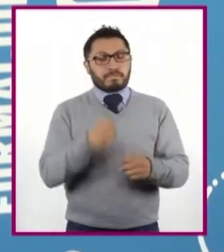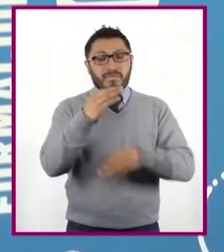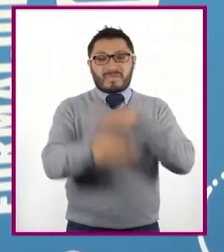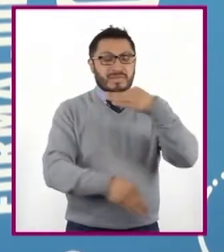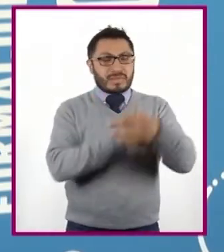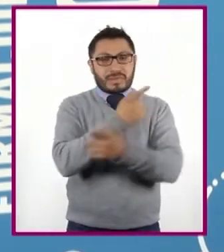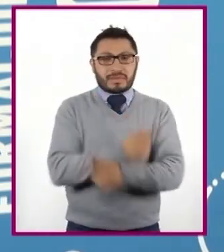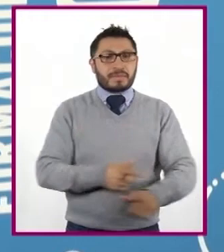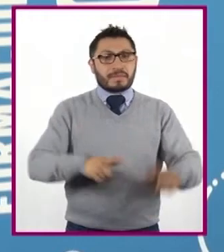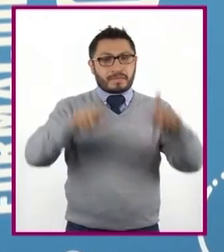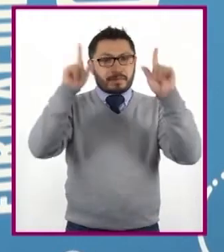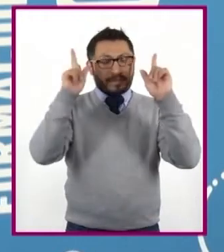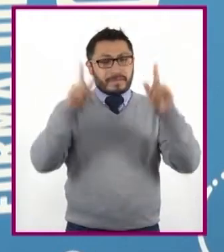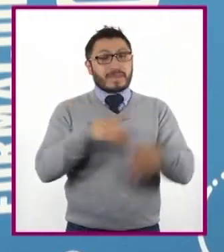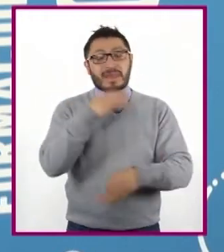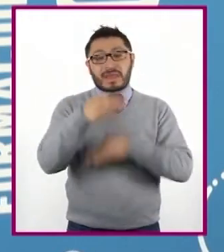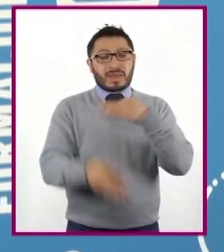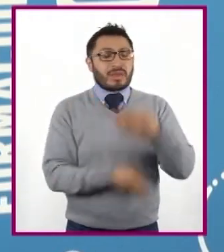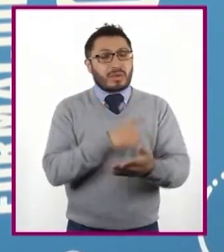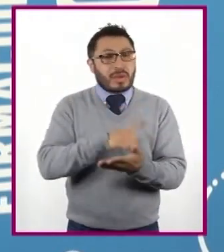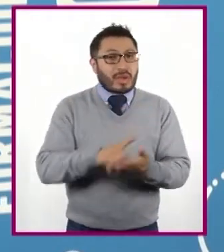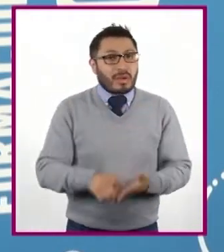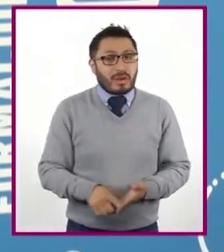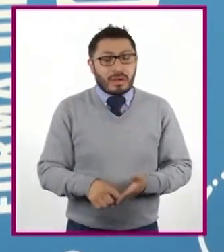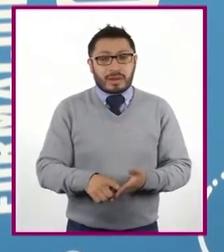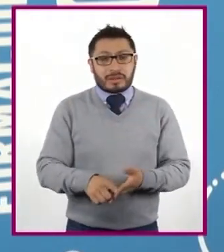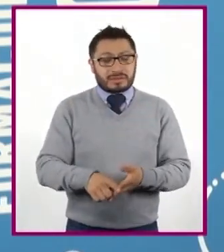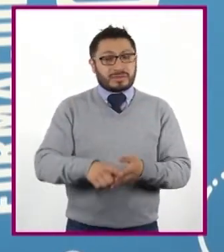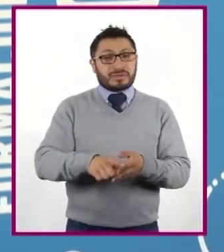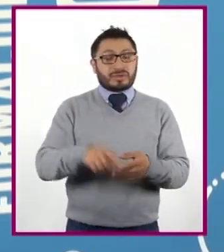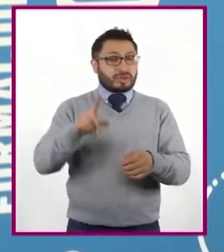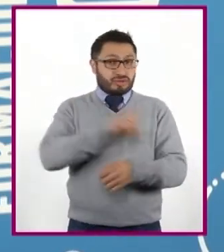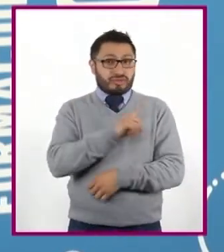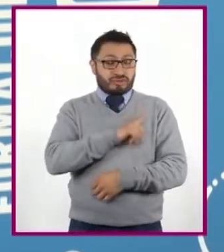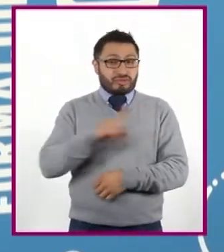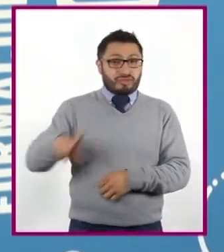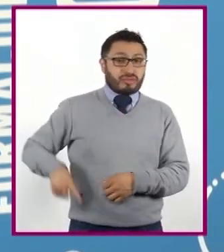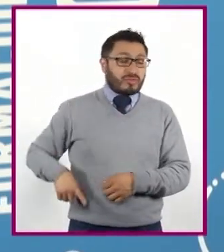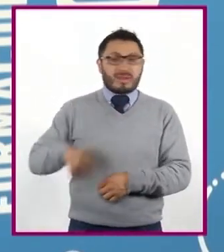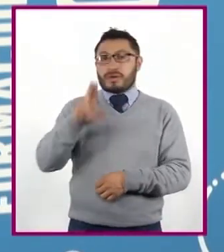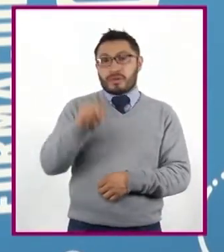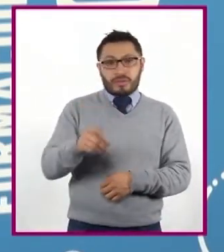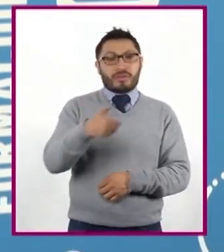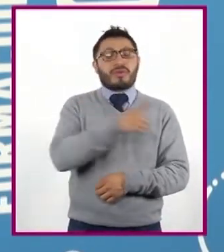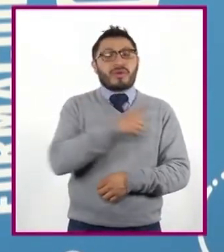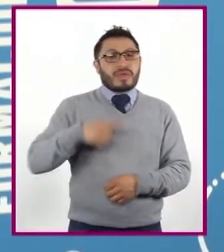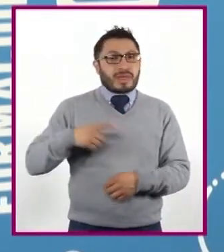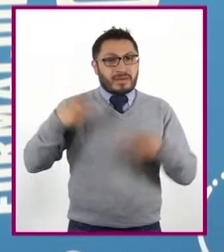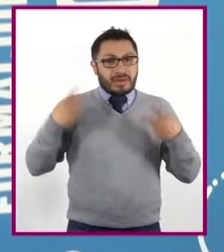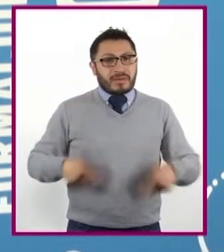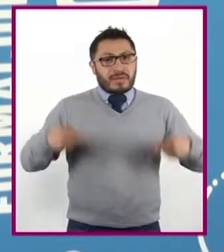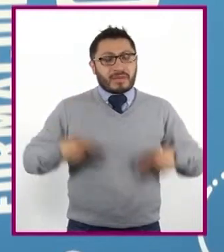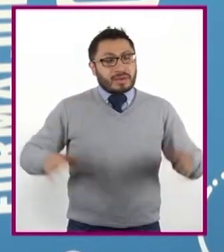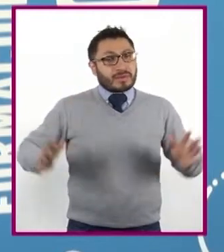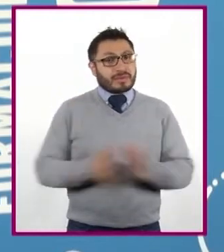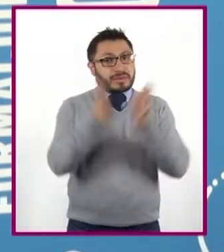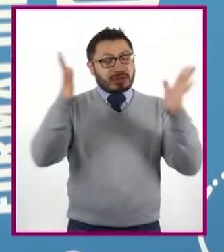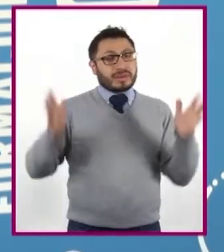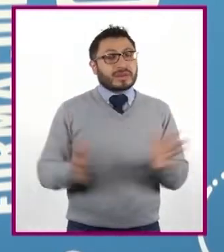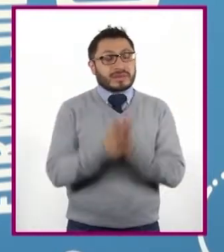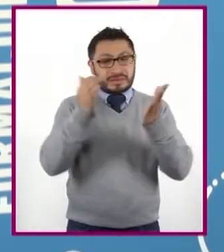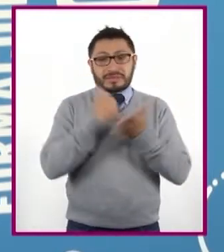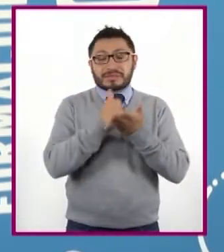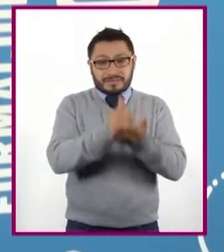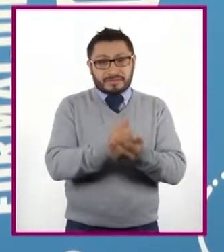las libertades y todos los derechos sin la participación de la ciudadanía. En las sociedades